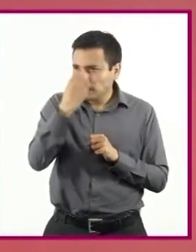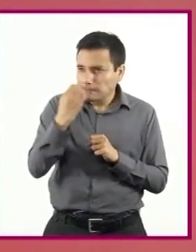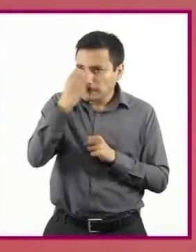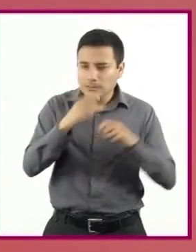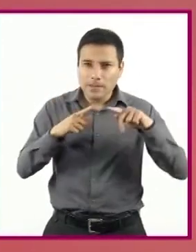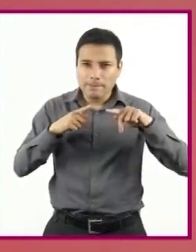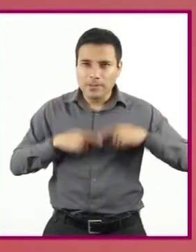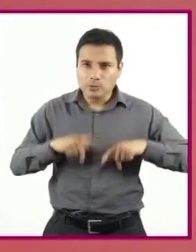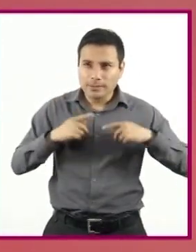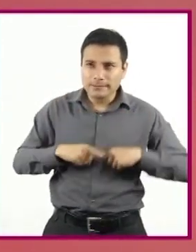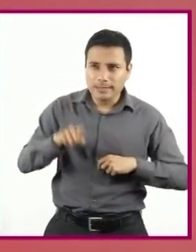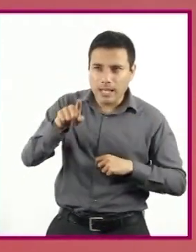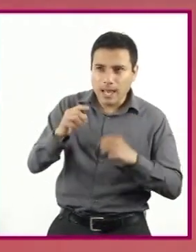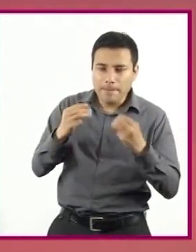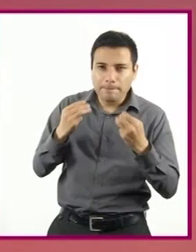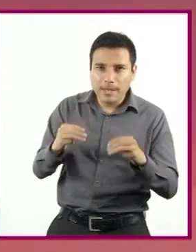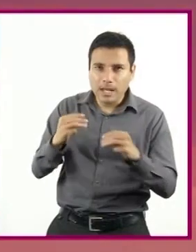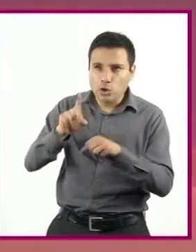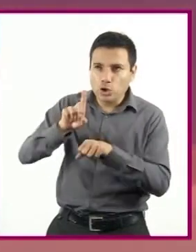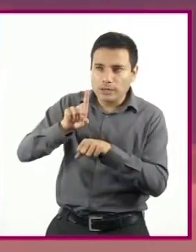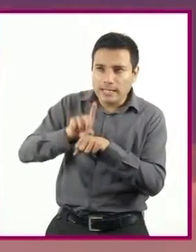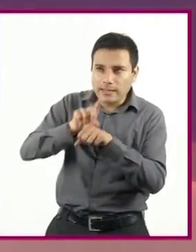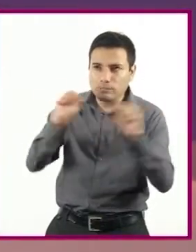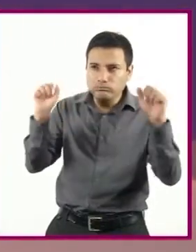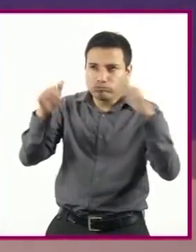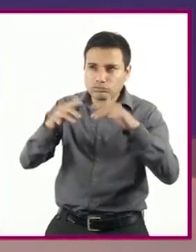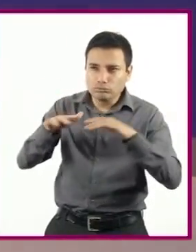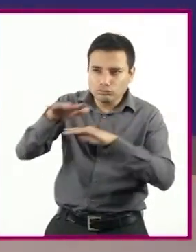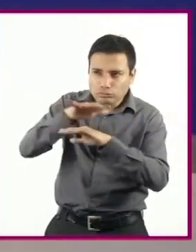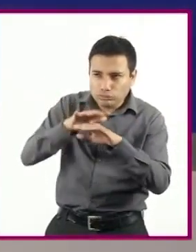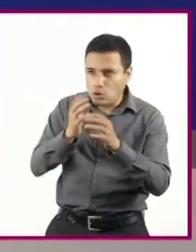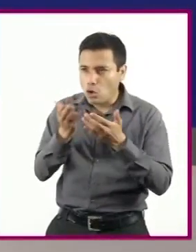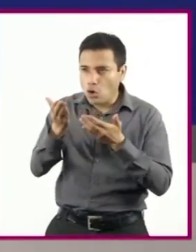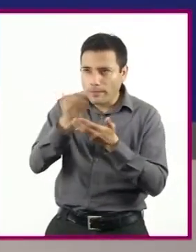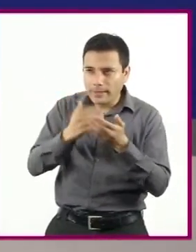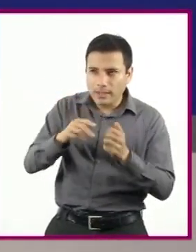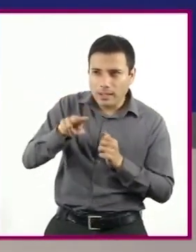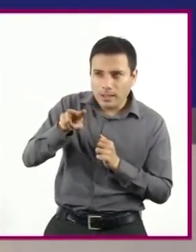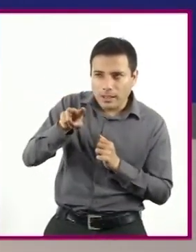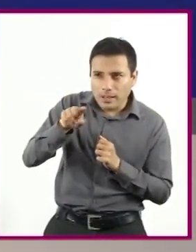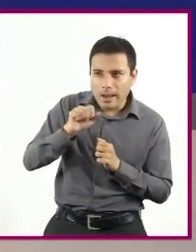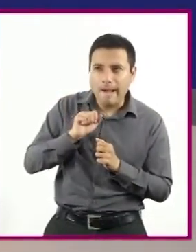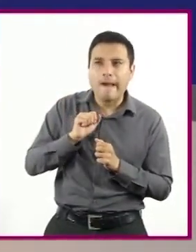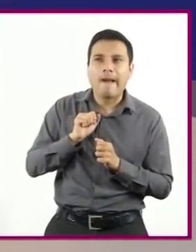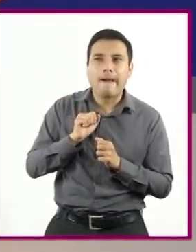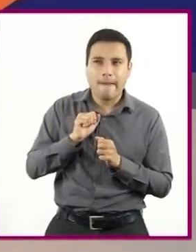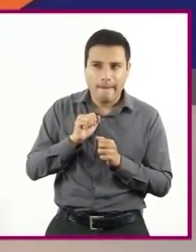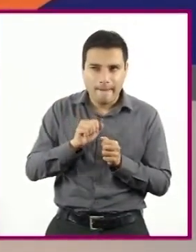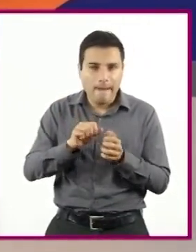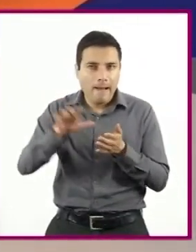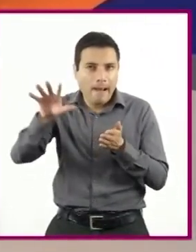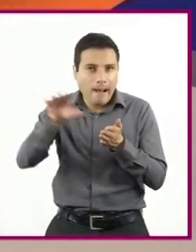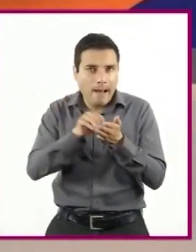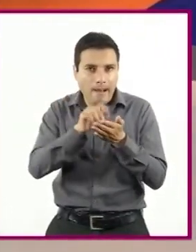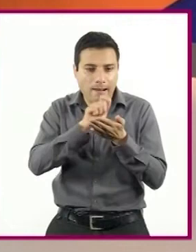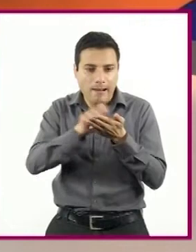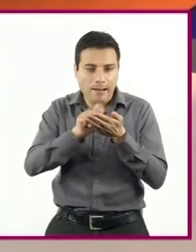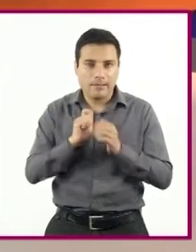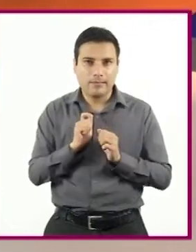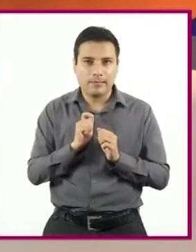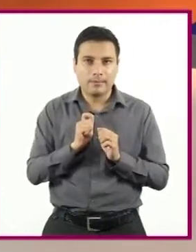cotidianidad en un mercado y de la manera como hablan y conviven los personajes que en él convive. El registro de